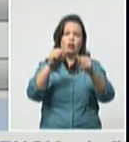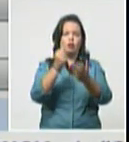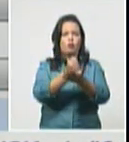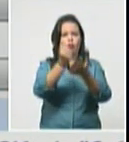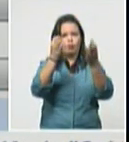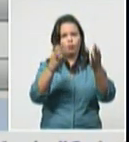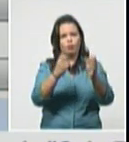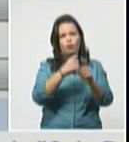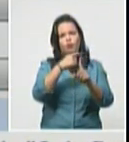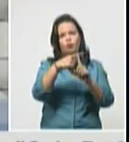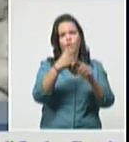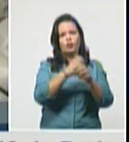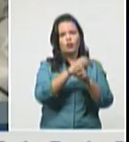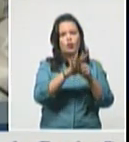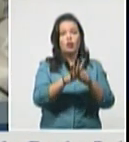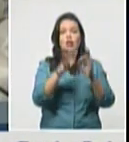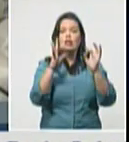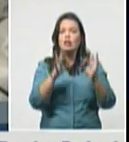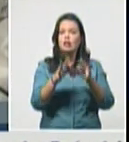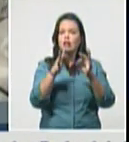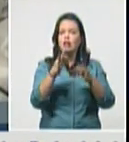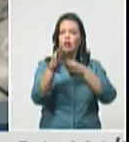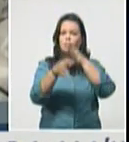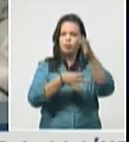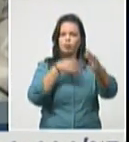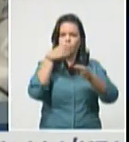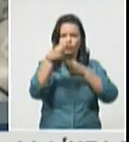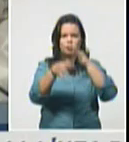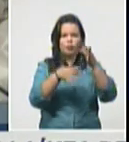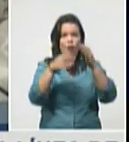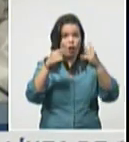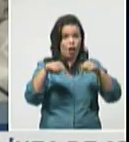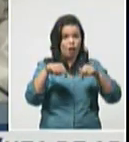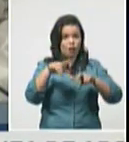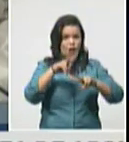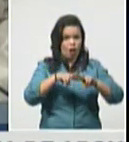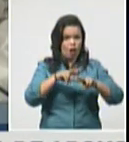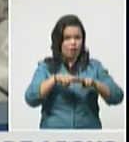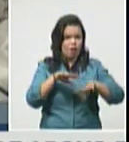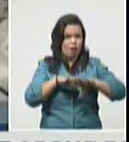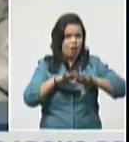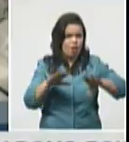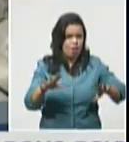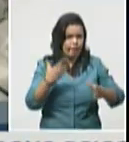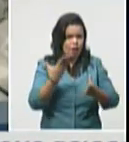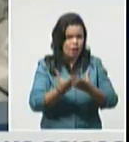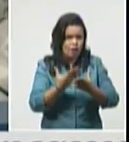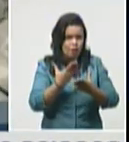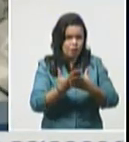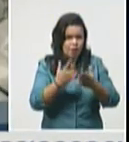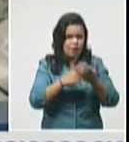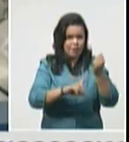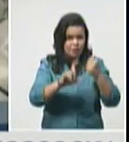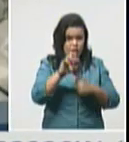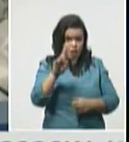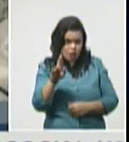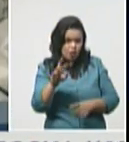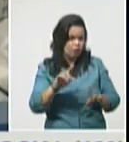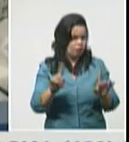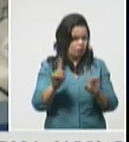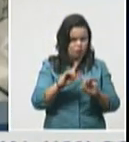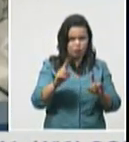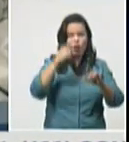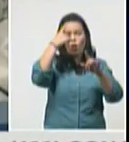siempre comentamos, no solo de La Habana se realizaron estudios ayer que representaron